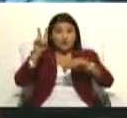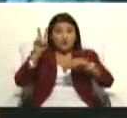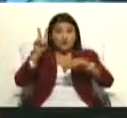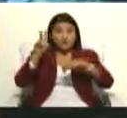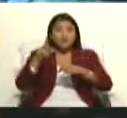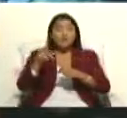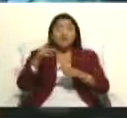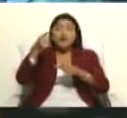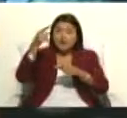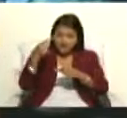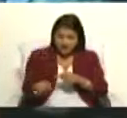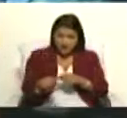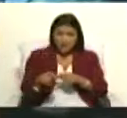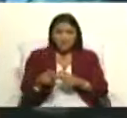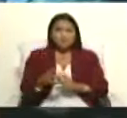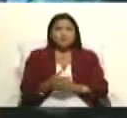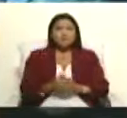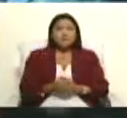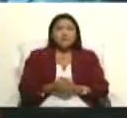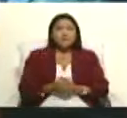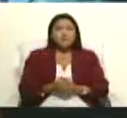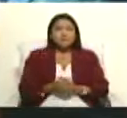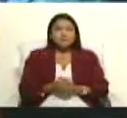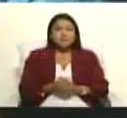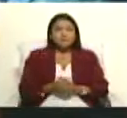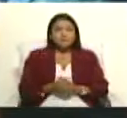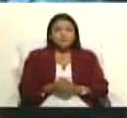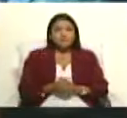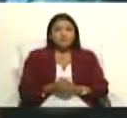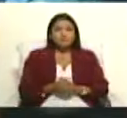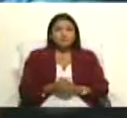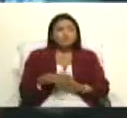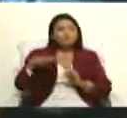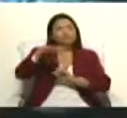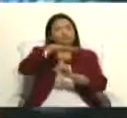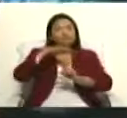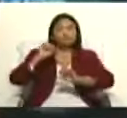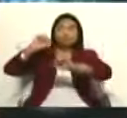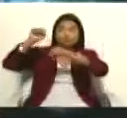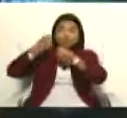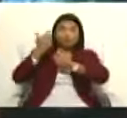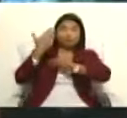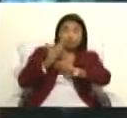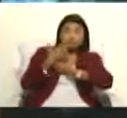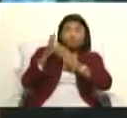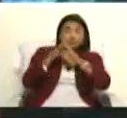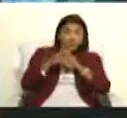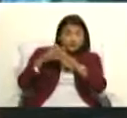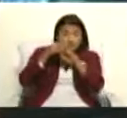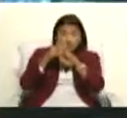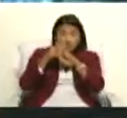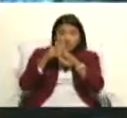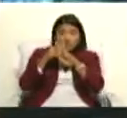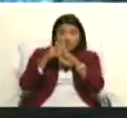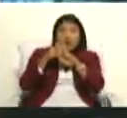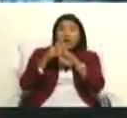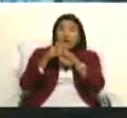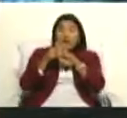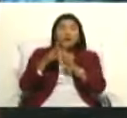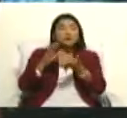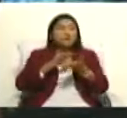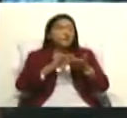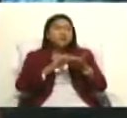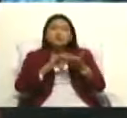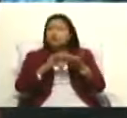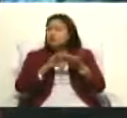momentos de de de presión en momentos de bloqueos de sanciones ha encontrado escapes por